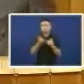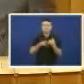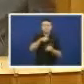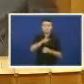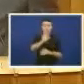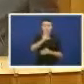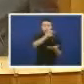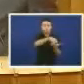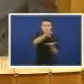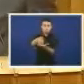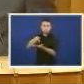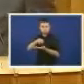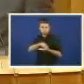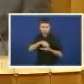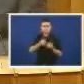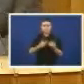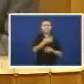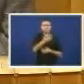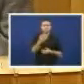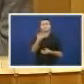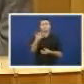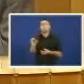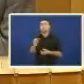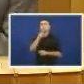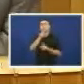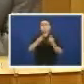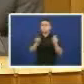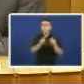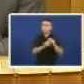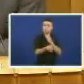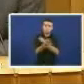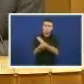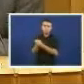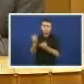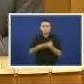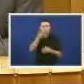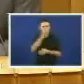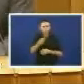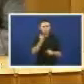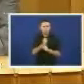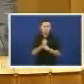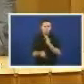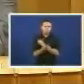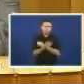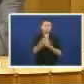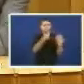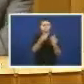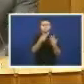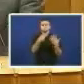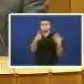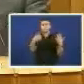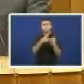localizacións quinientas cincuenta empresas e sumarán seis mil seiscentos empregos este solo de